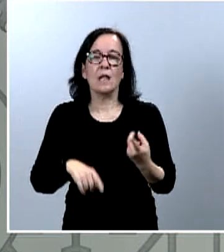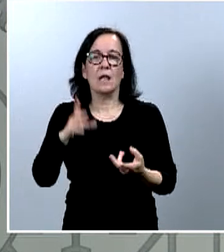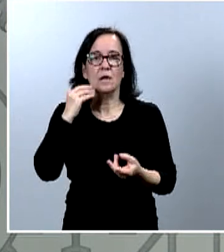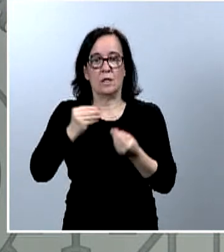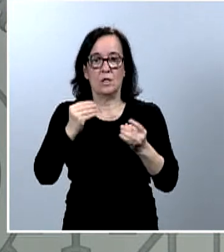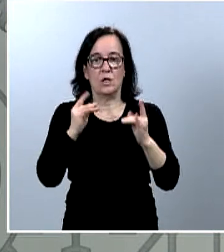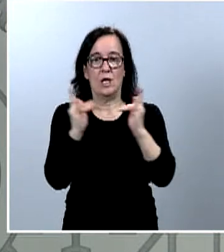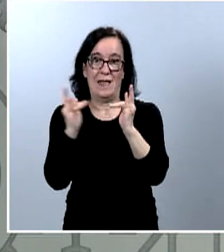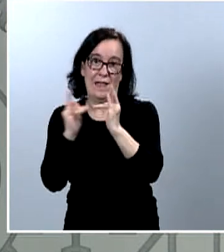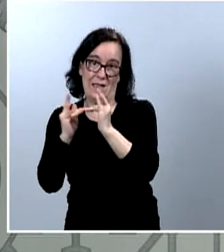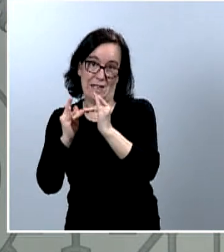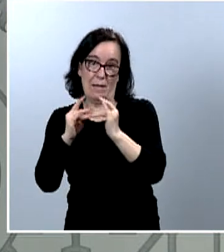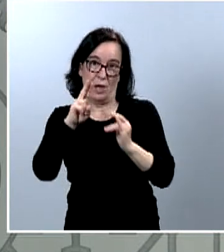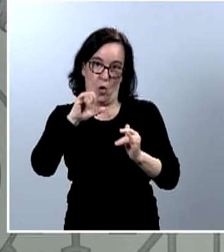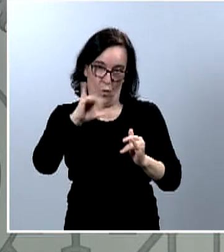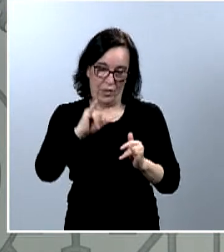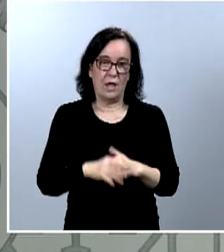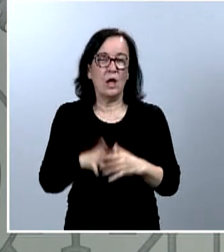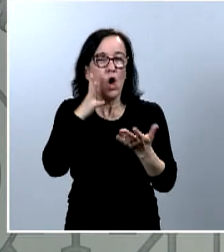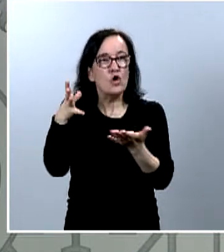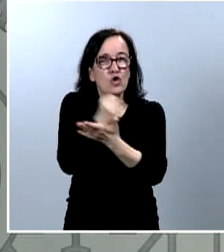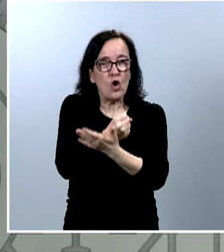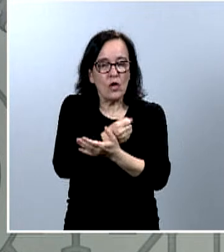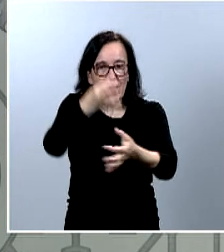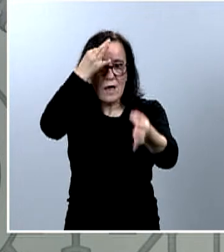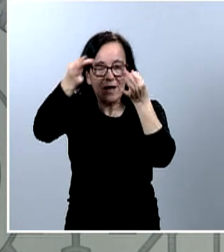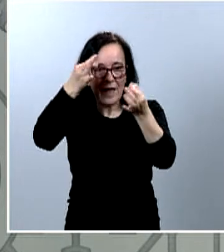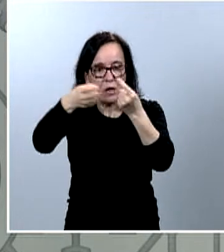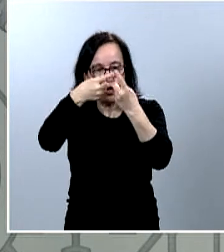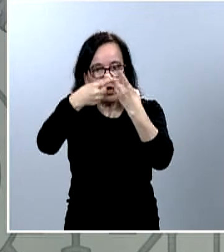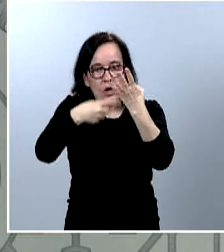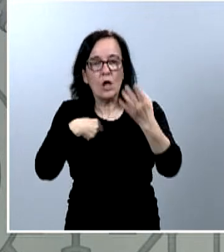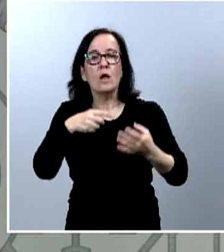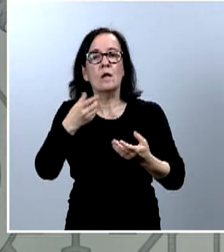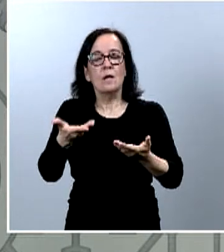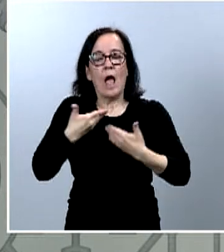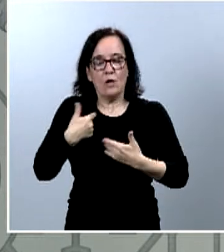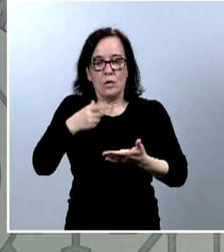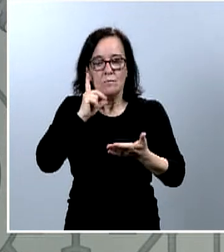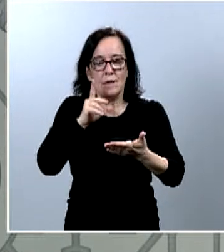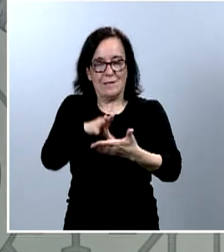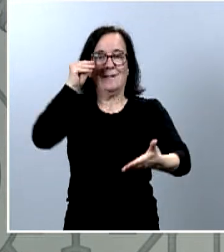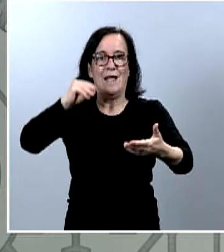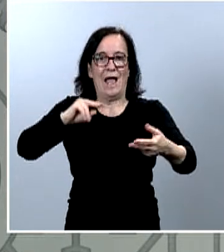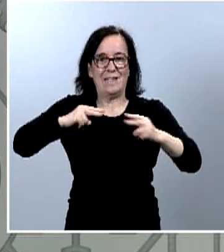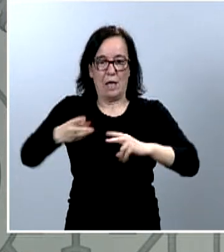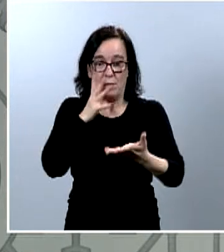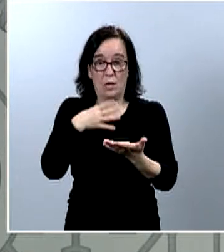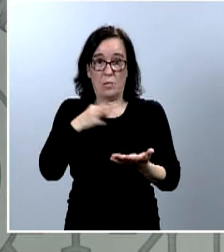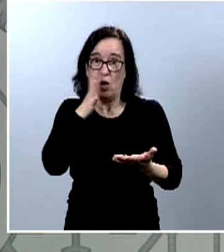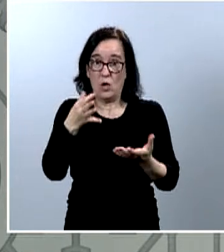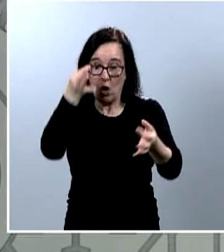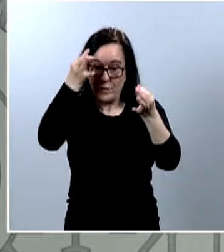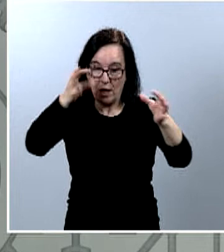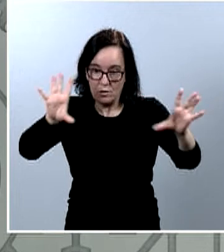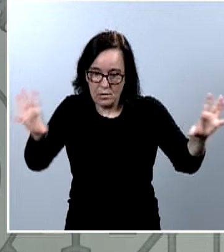críticos. Todo este tipo de datos obviamente nos ayudan a interpretarlo, pero sí que es verdad que cuando vemos los datos juntos de